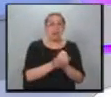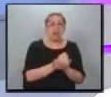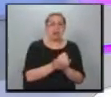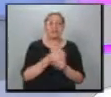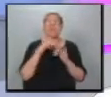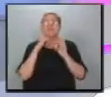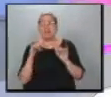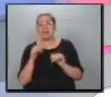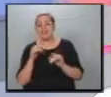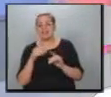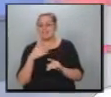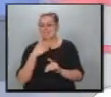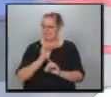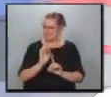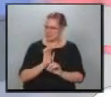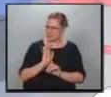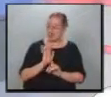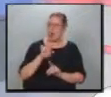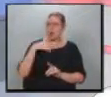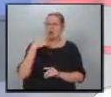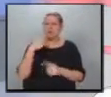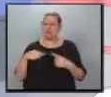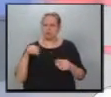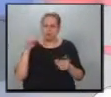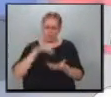pero no tanto como en otros productos.